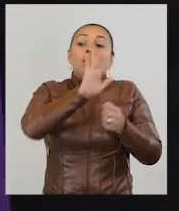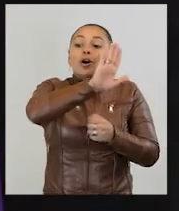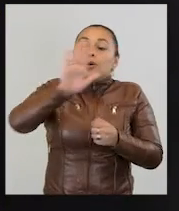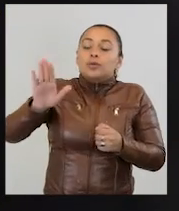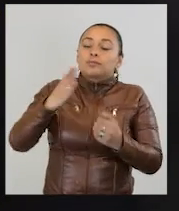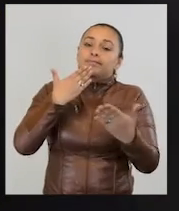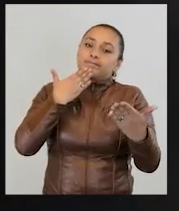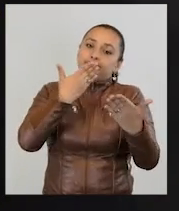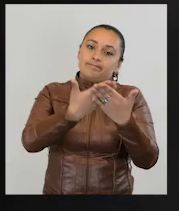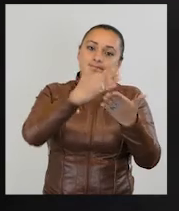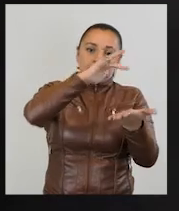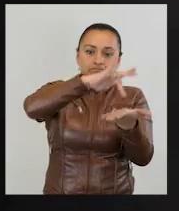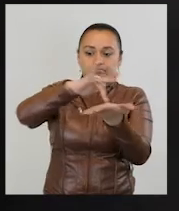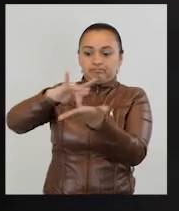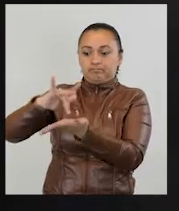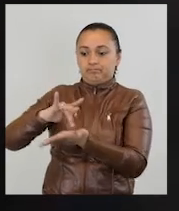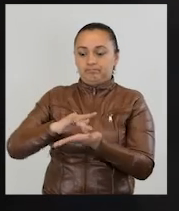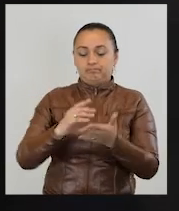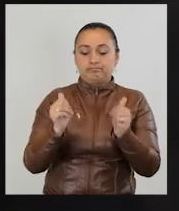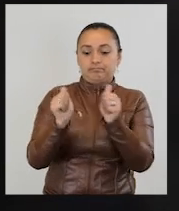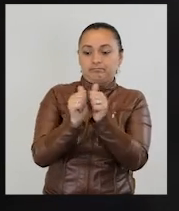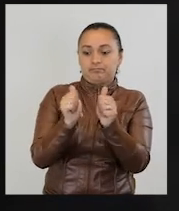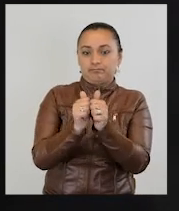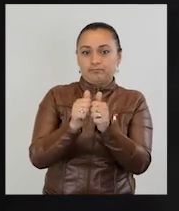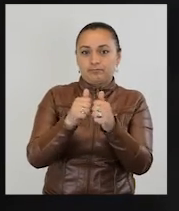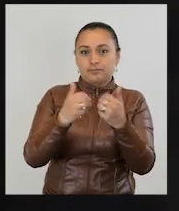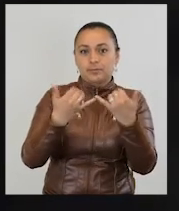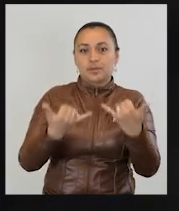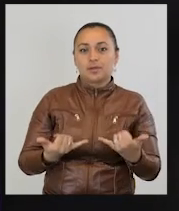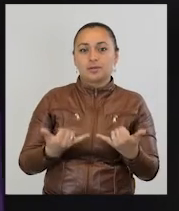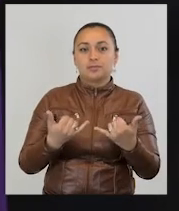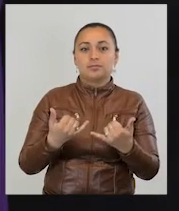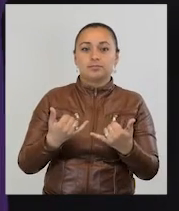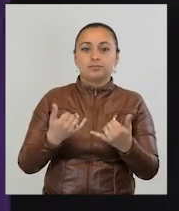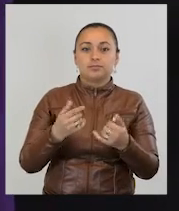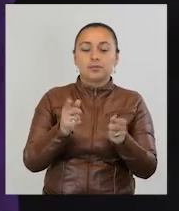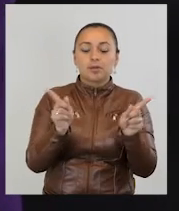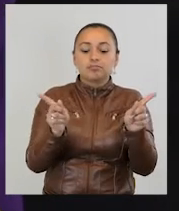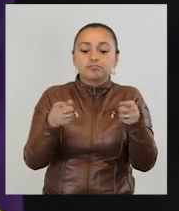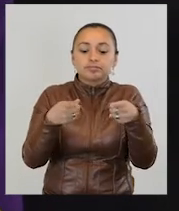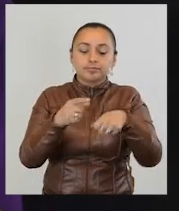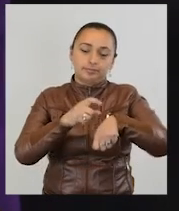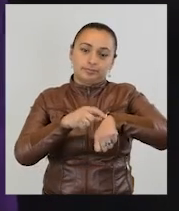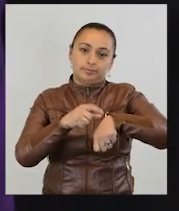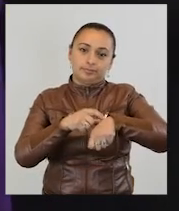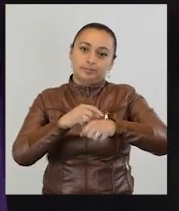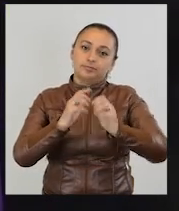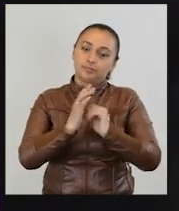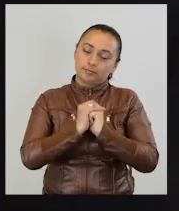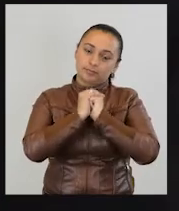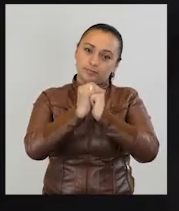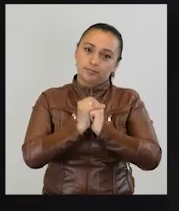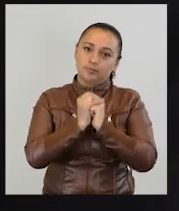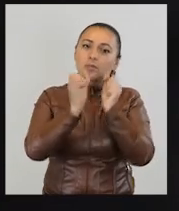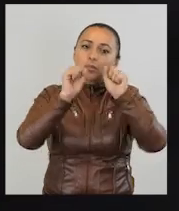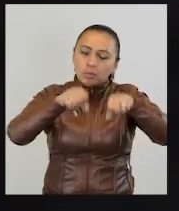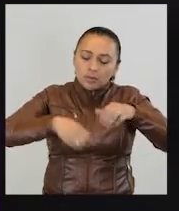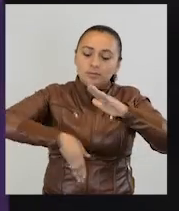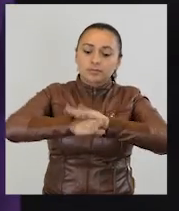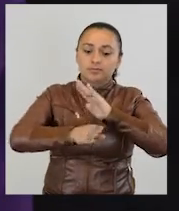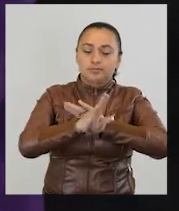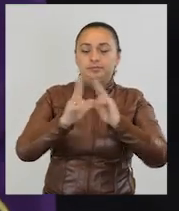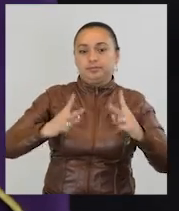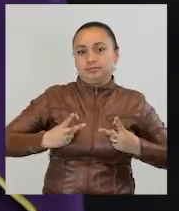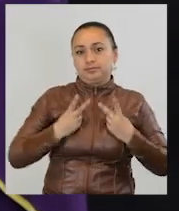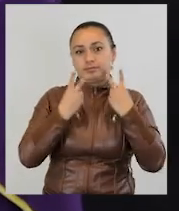queremos agradecer a todos ustedes la compañía durante estos minutos de oración. Que de verdad continuemos nuestro camino